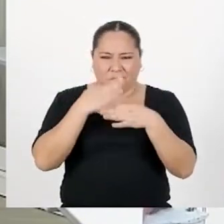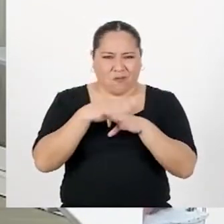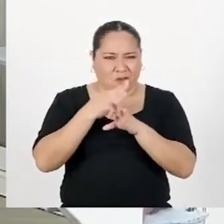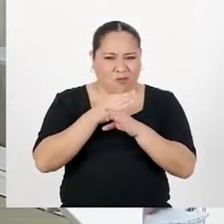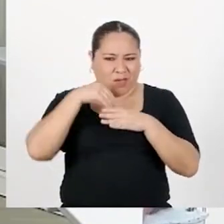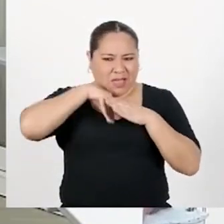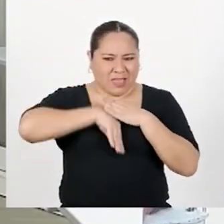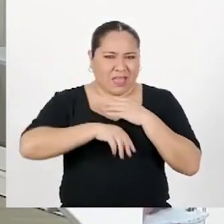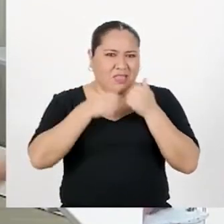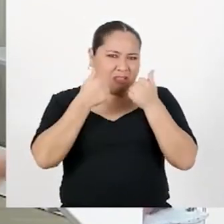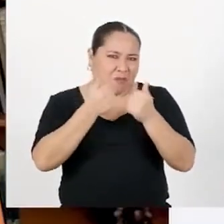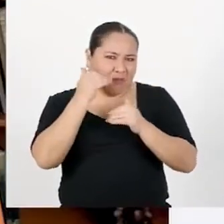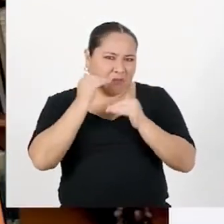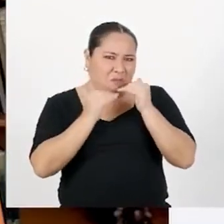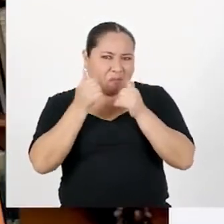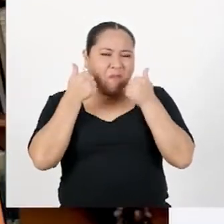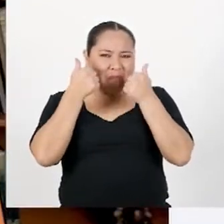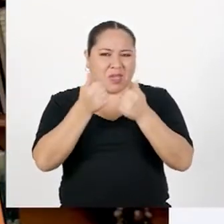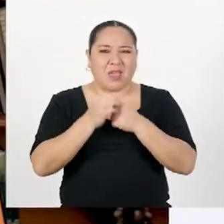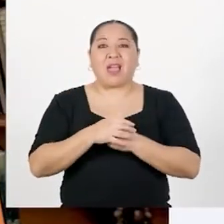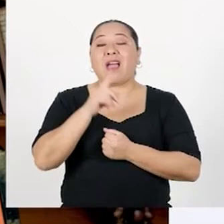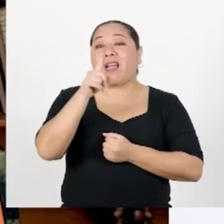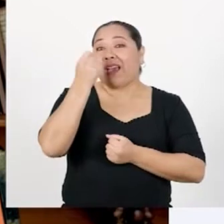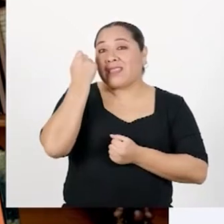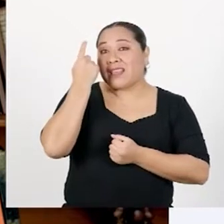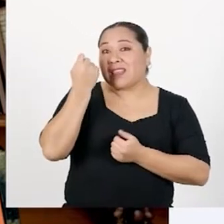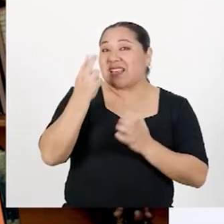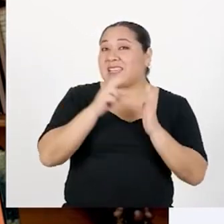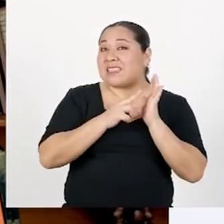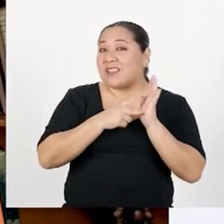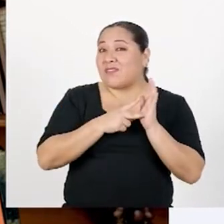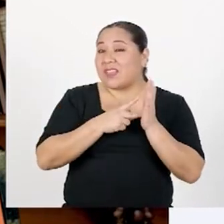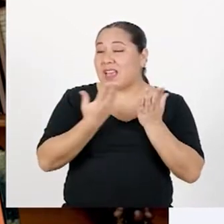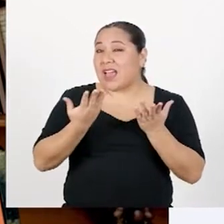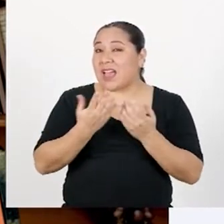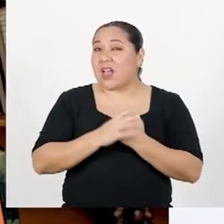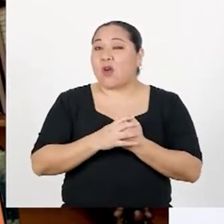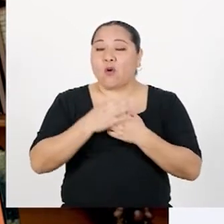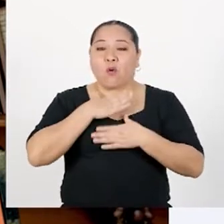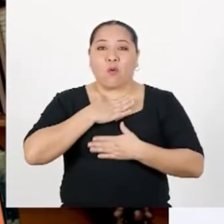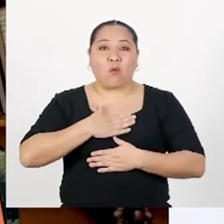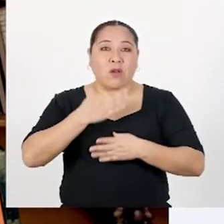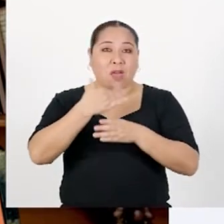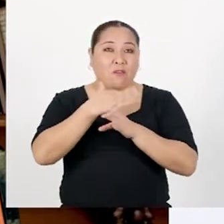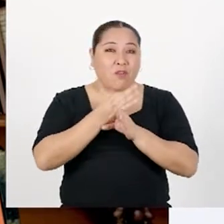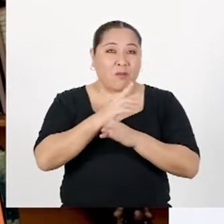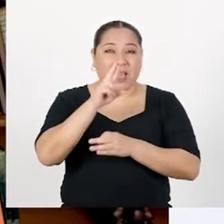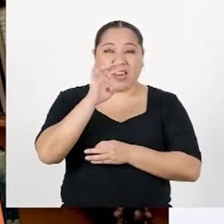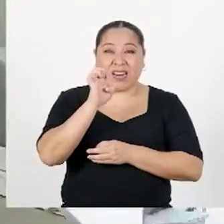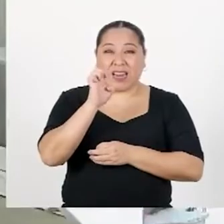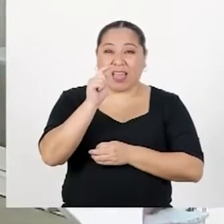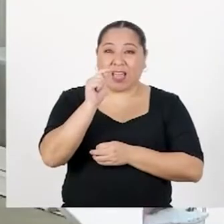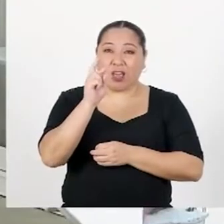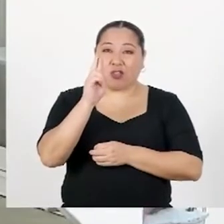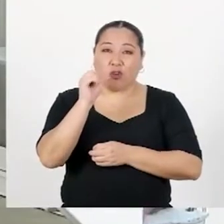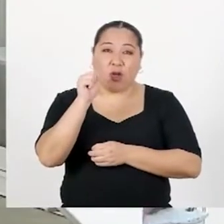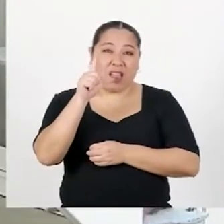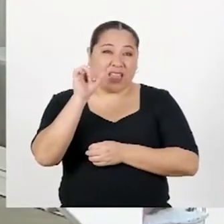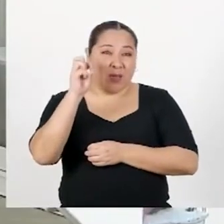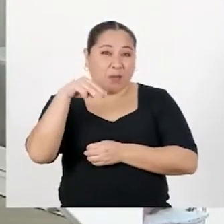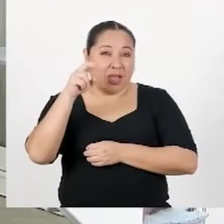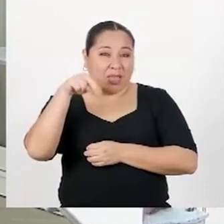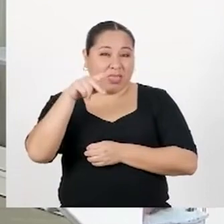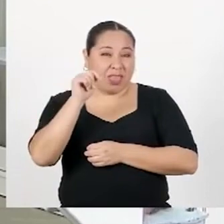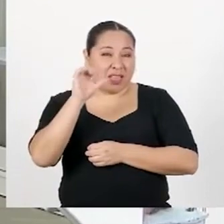que esté internamente bien. Entonces, ¿comprendiste lo que es un sistema de retroalimentación negativa?